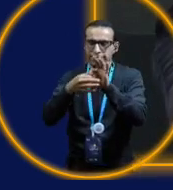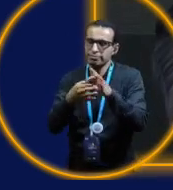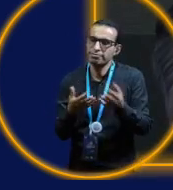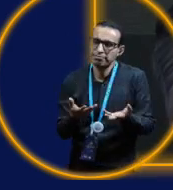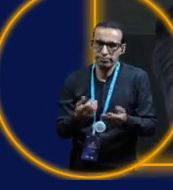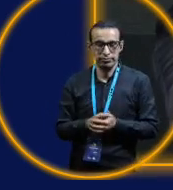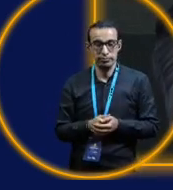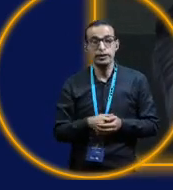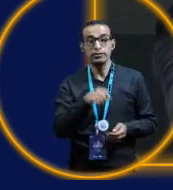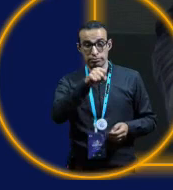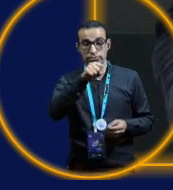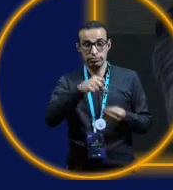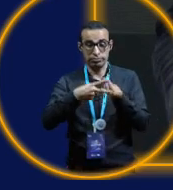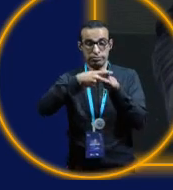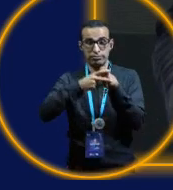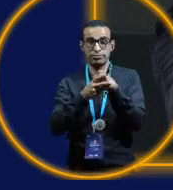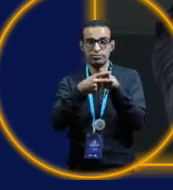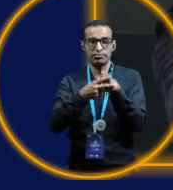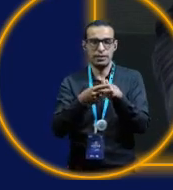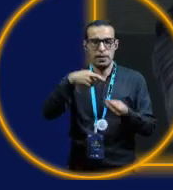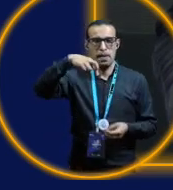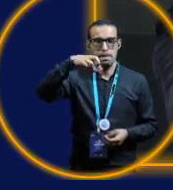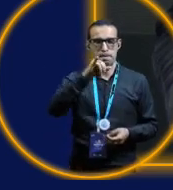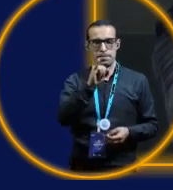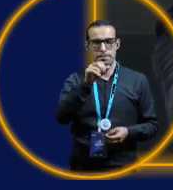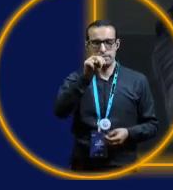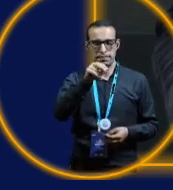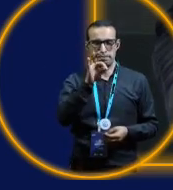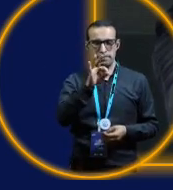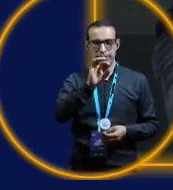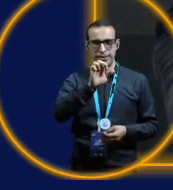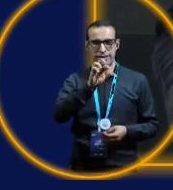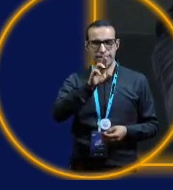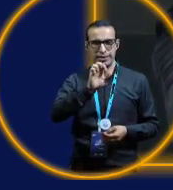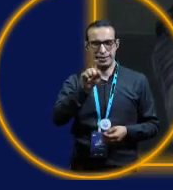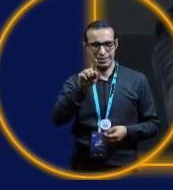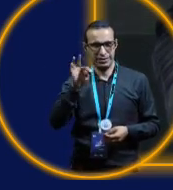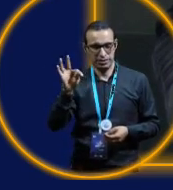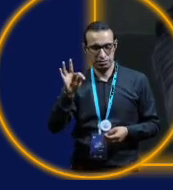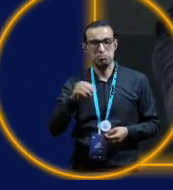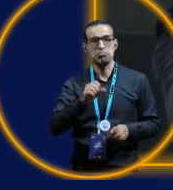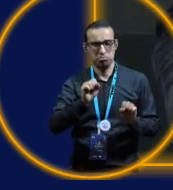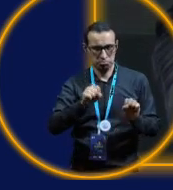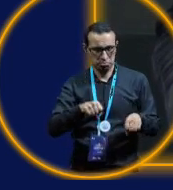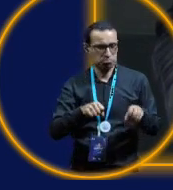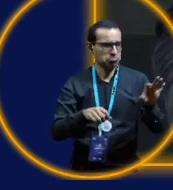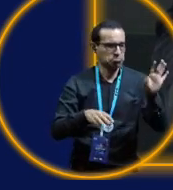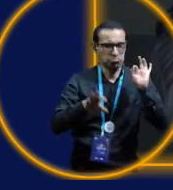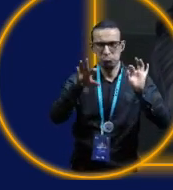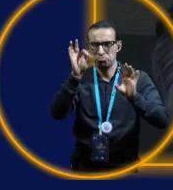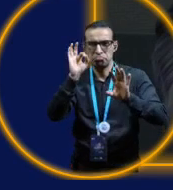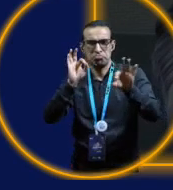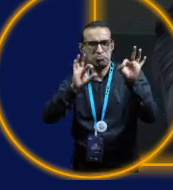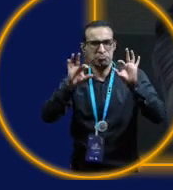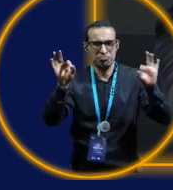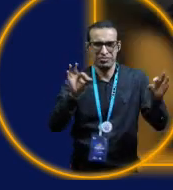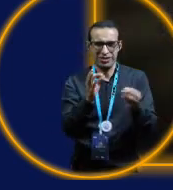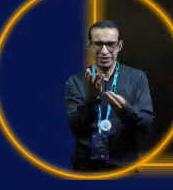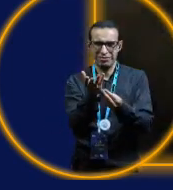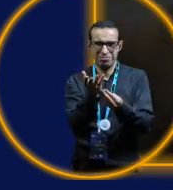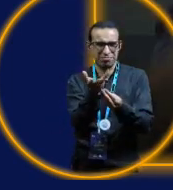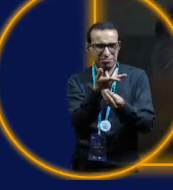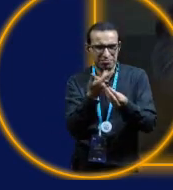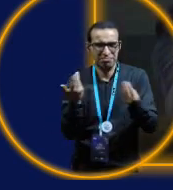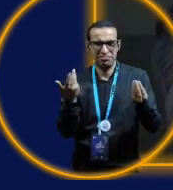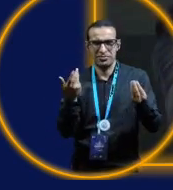una de las cosas que me gusta es Pinterest Me gusta cuando alguien hace un Bo porque puedes sacar cosas de diferentes artistas que ya te encantan y que te inspiran